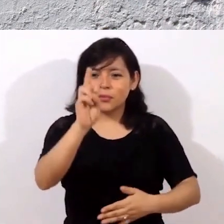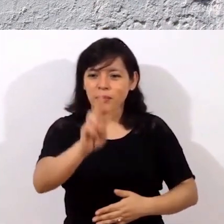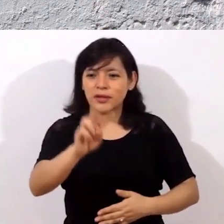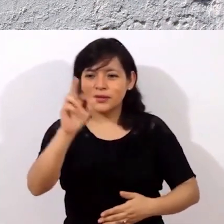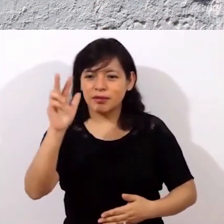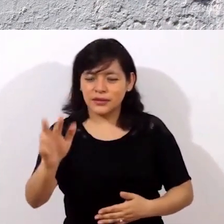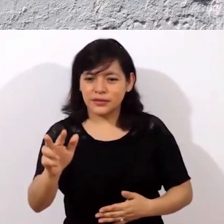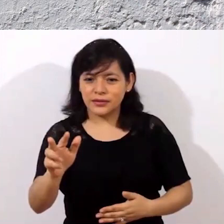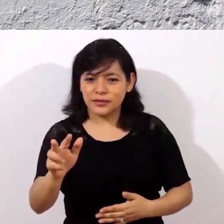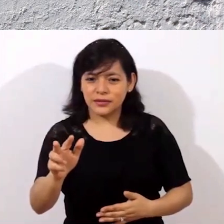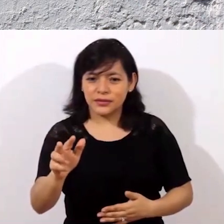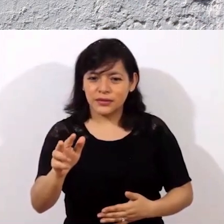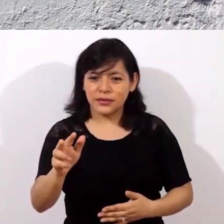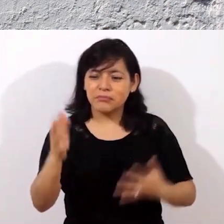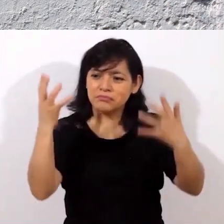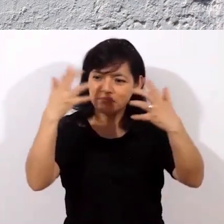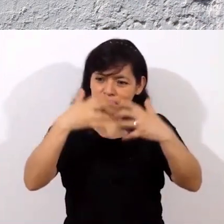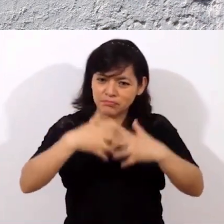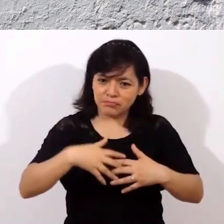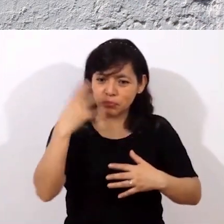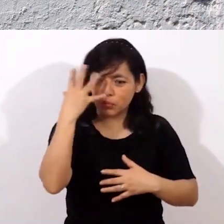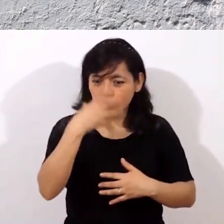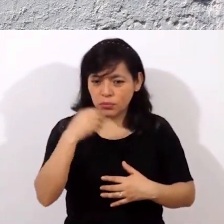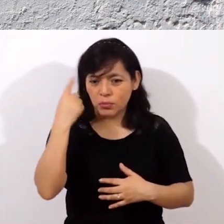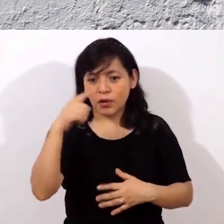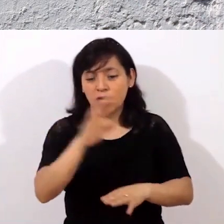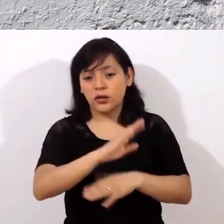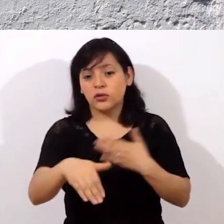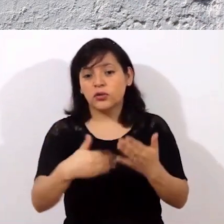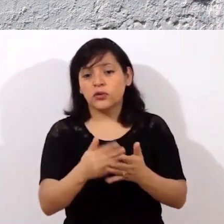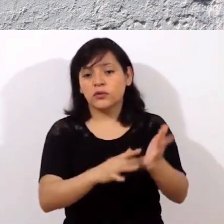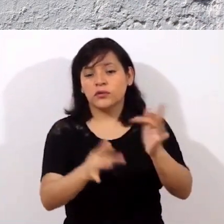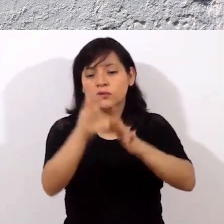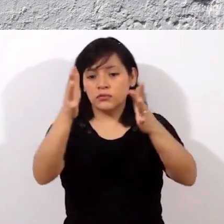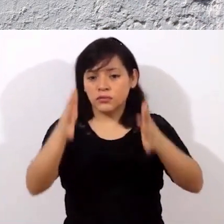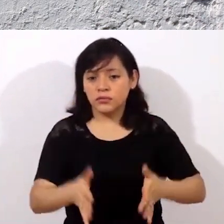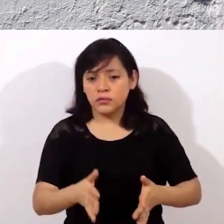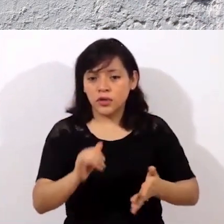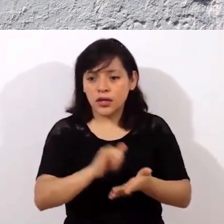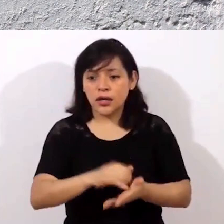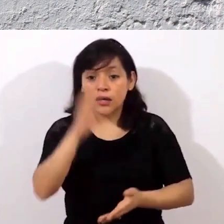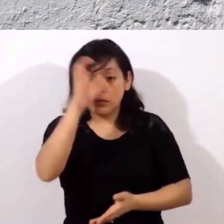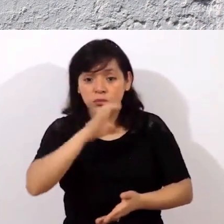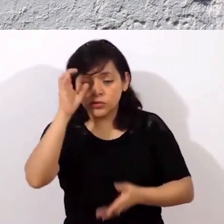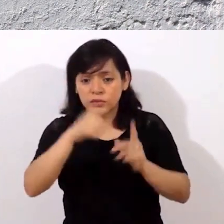cristiano que busca al Señor, que se esfuerce en el Señor, que se esmere en el